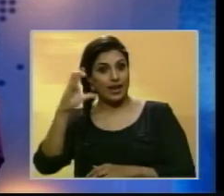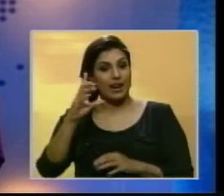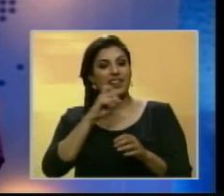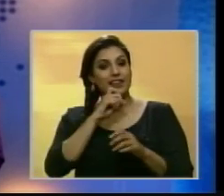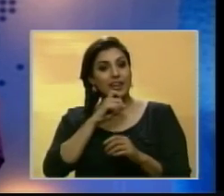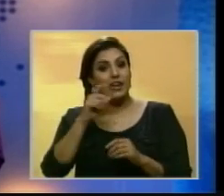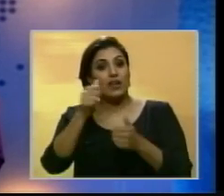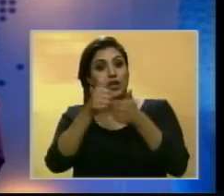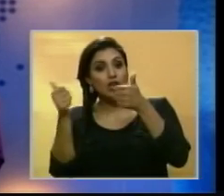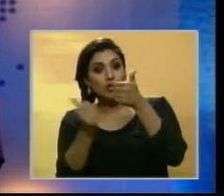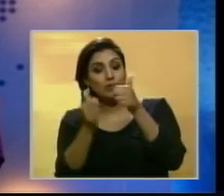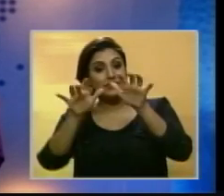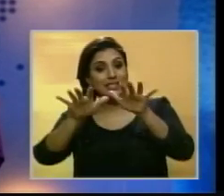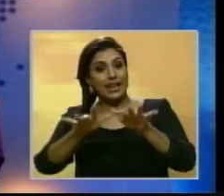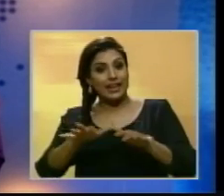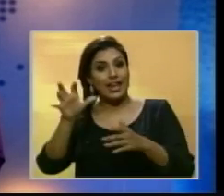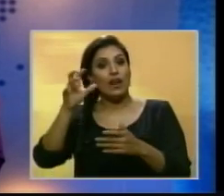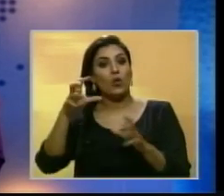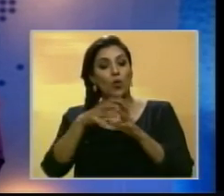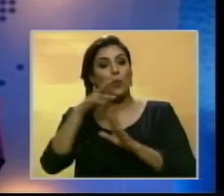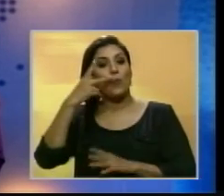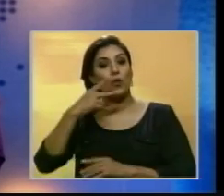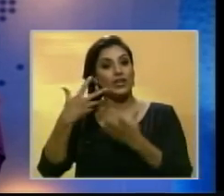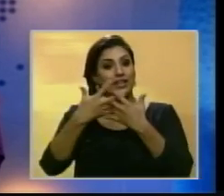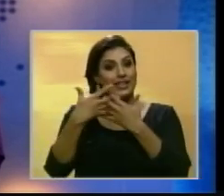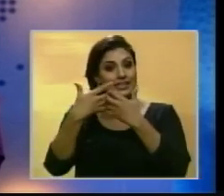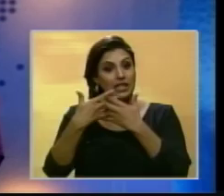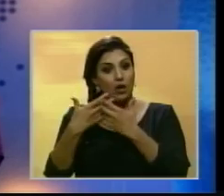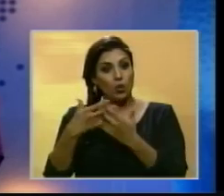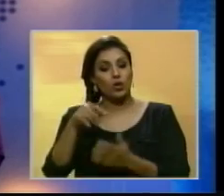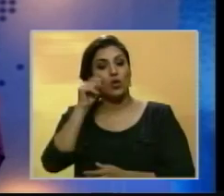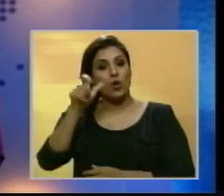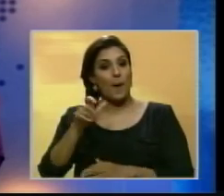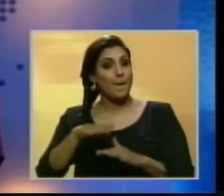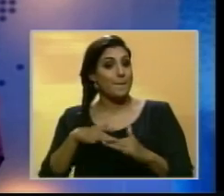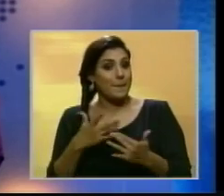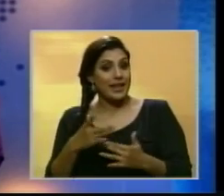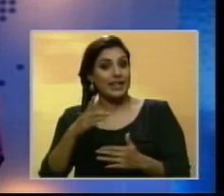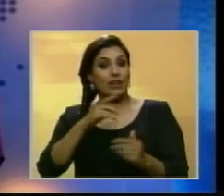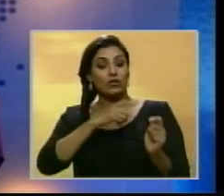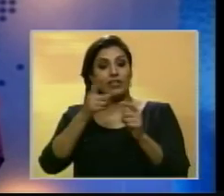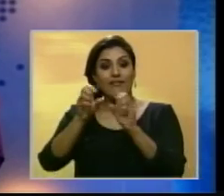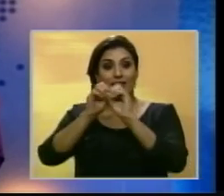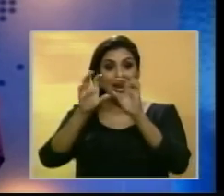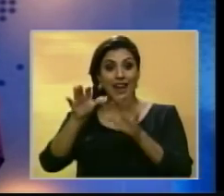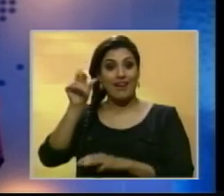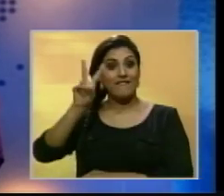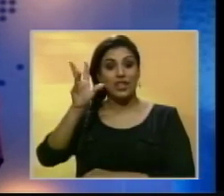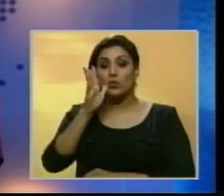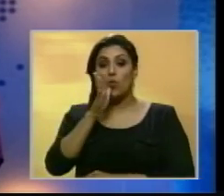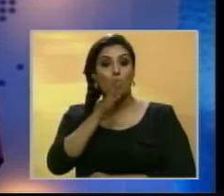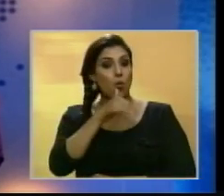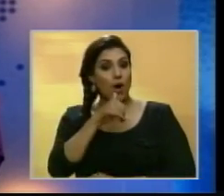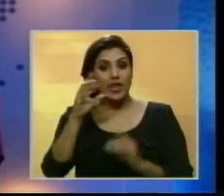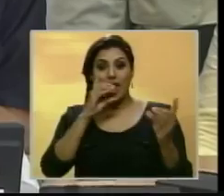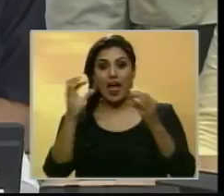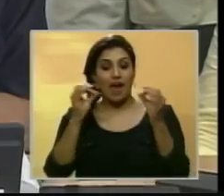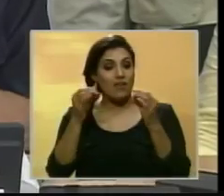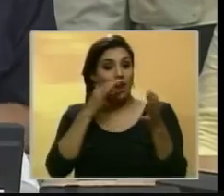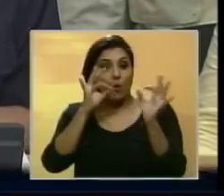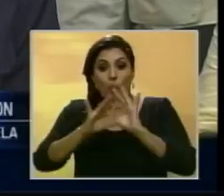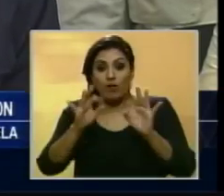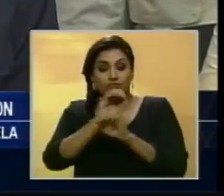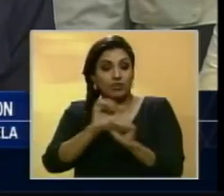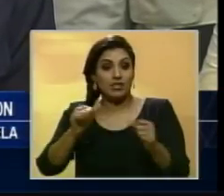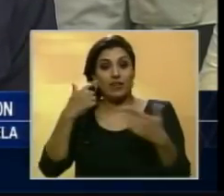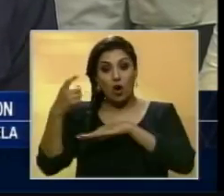con el subsecretario de Estado para Asuntos Políticos de Estados Unidos, Thomas Shannon, a quien le aclaró que en Venezuela no hay diálogo. El gobernador